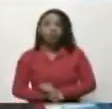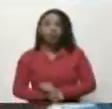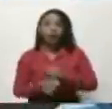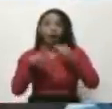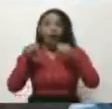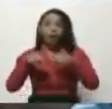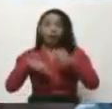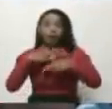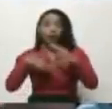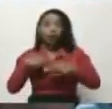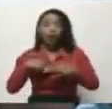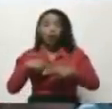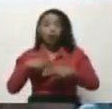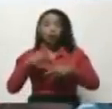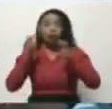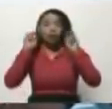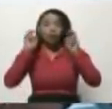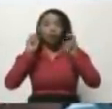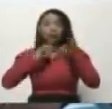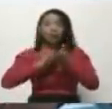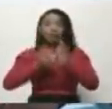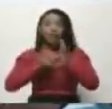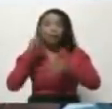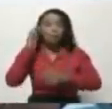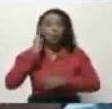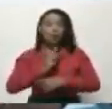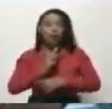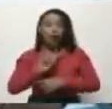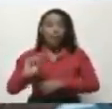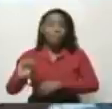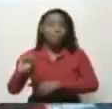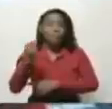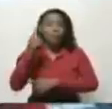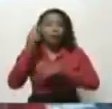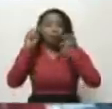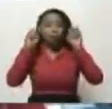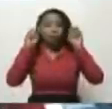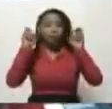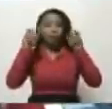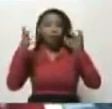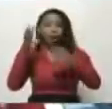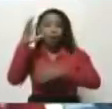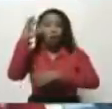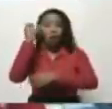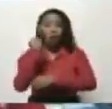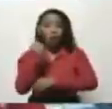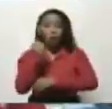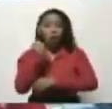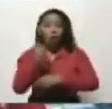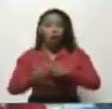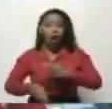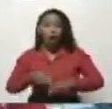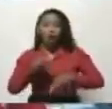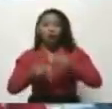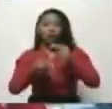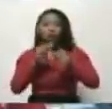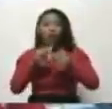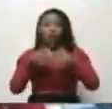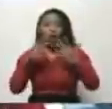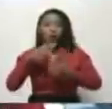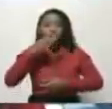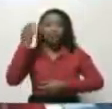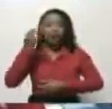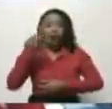denomina bolivariana. Y el primer utopista que logró la construcción en lo